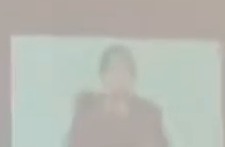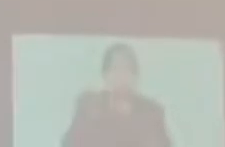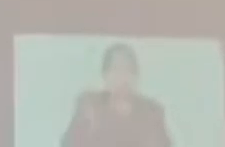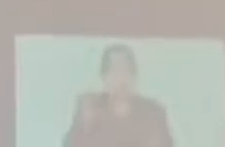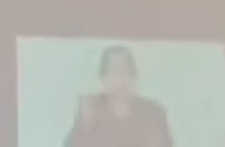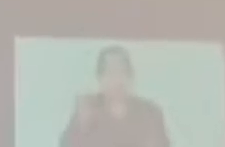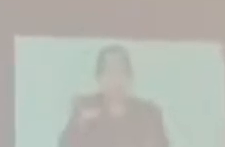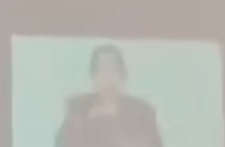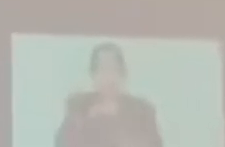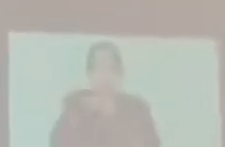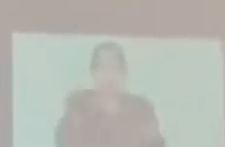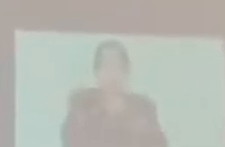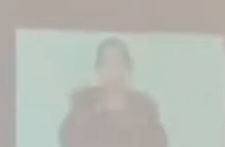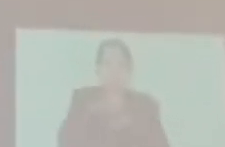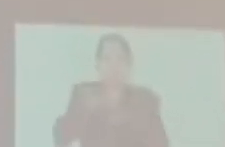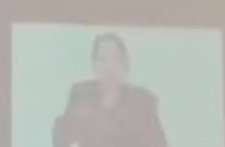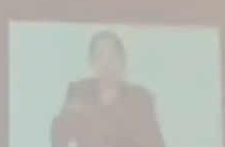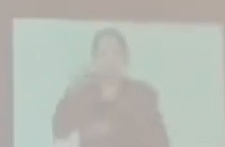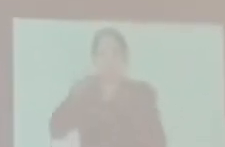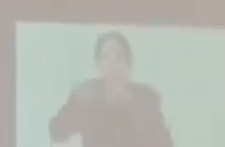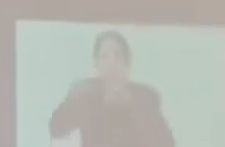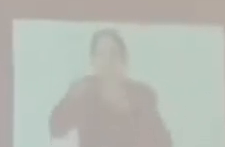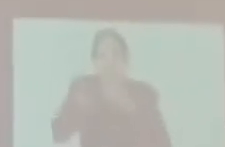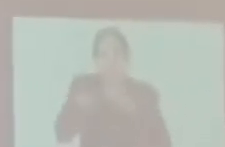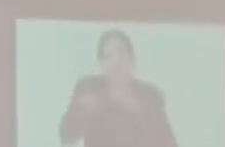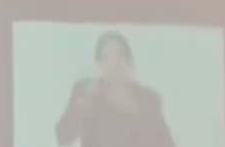para atender la inflación internacional.